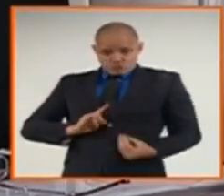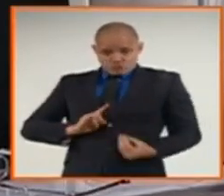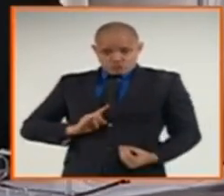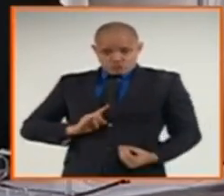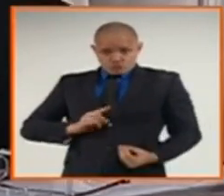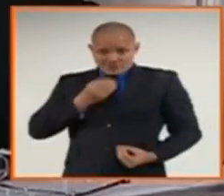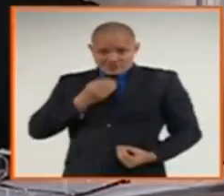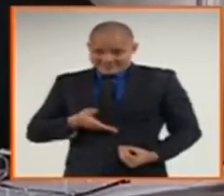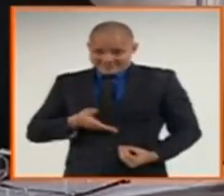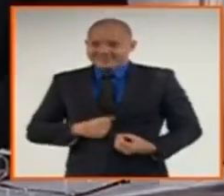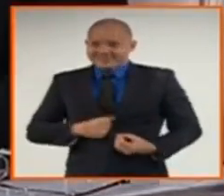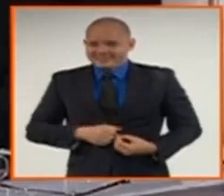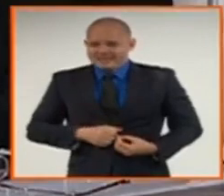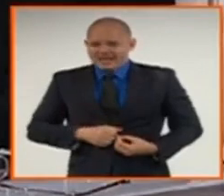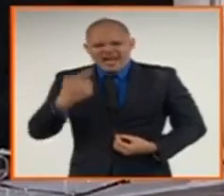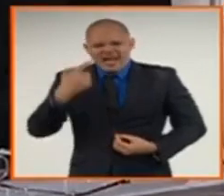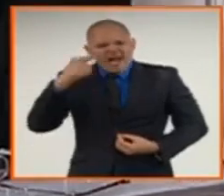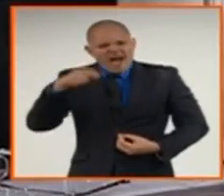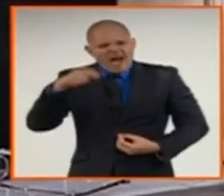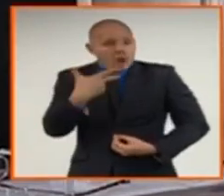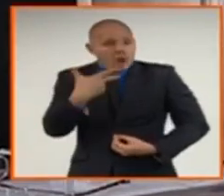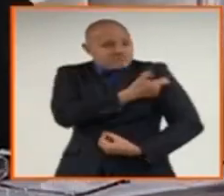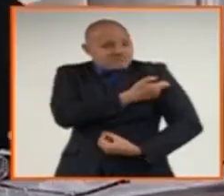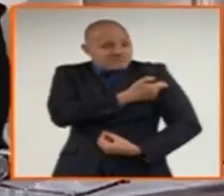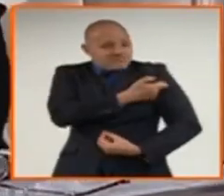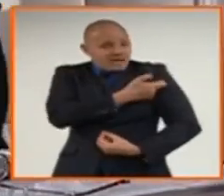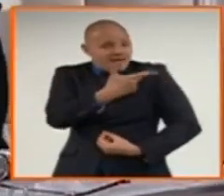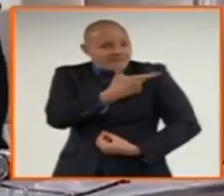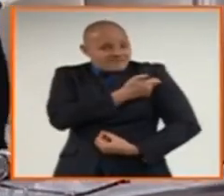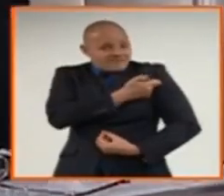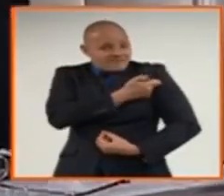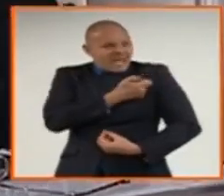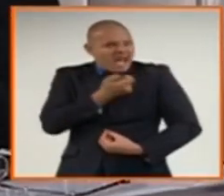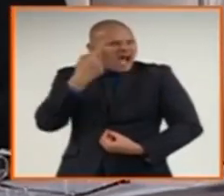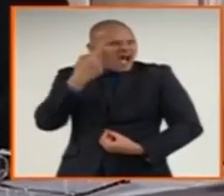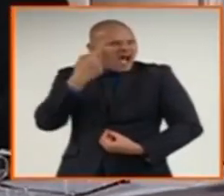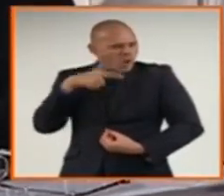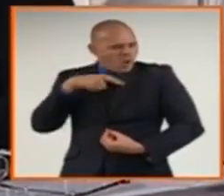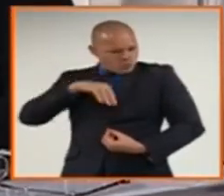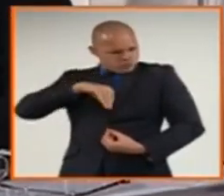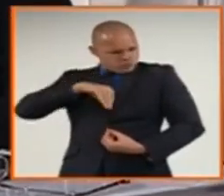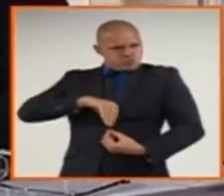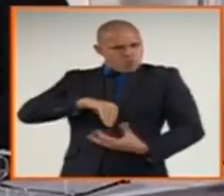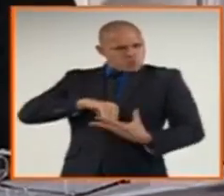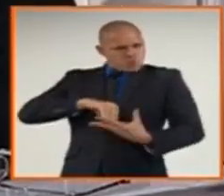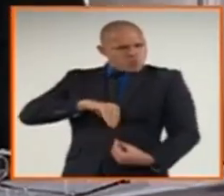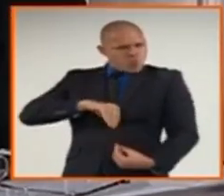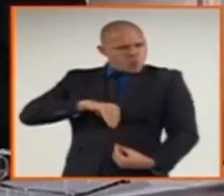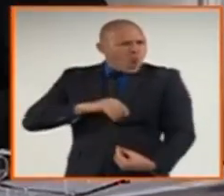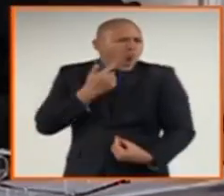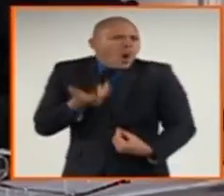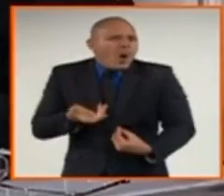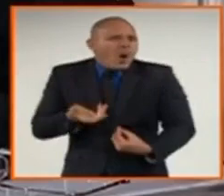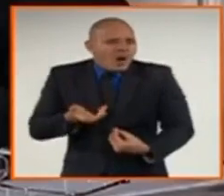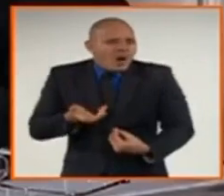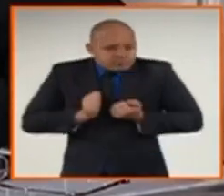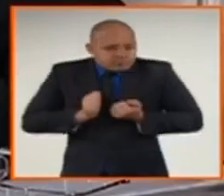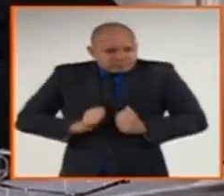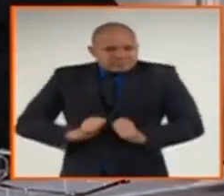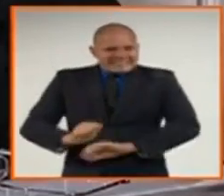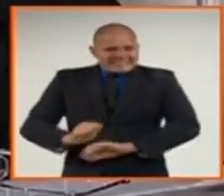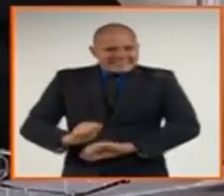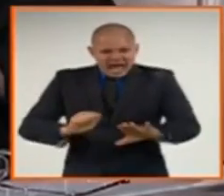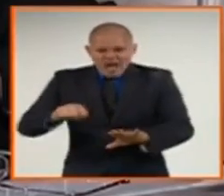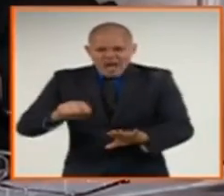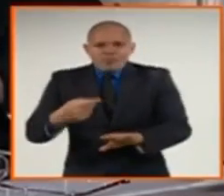que está transferida por las madres vacunadas por Abdala a sus bebés. O sea, es un estudio muy interesante que también complementa